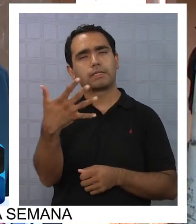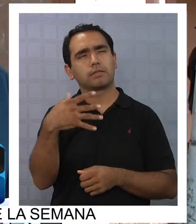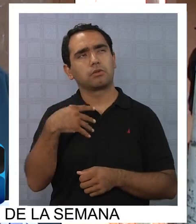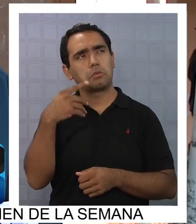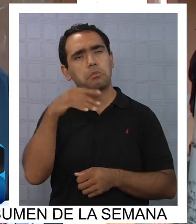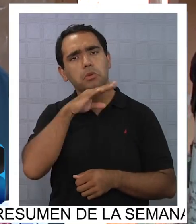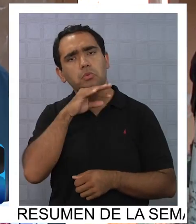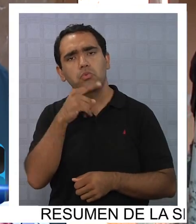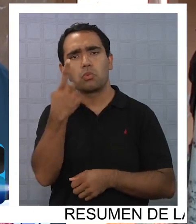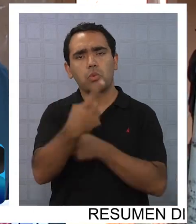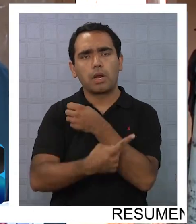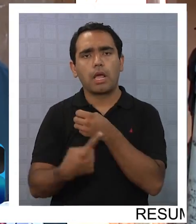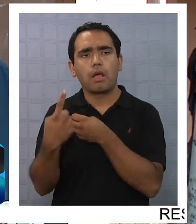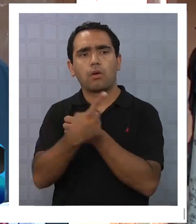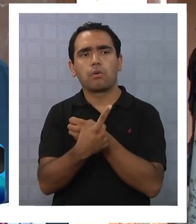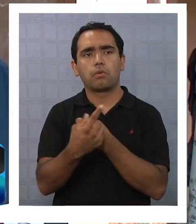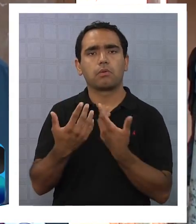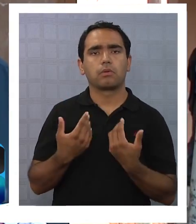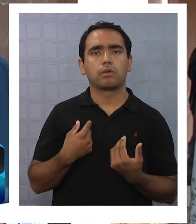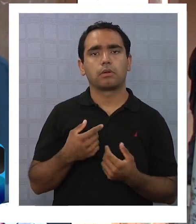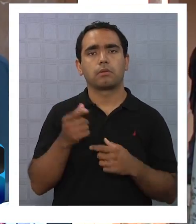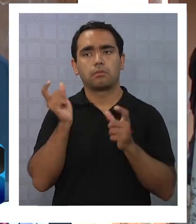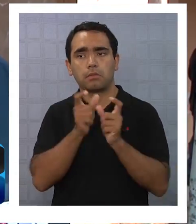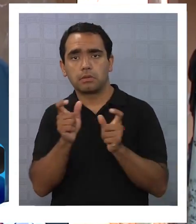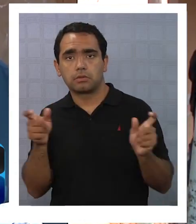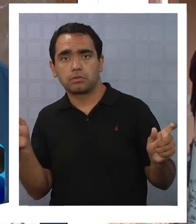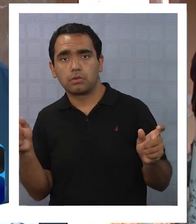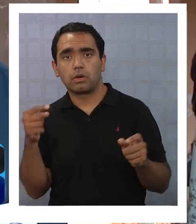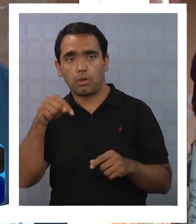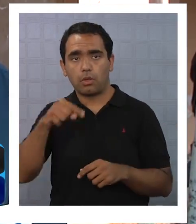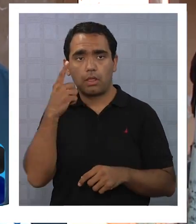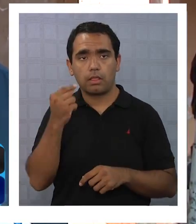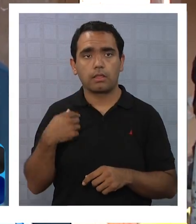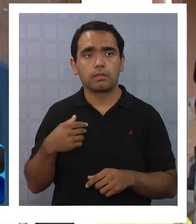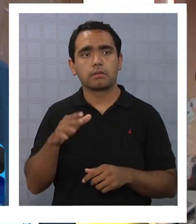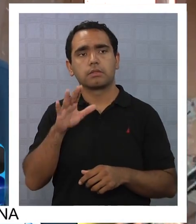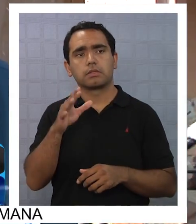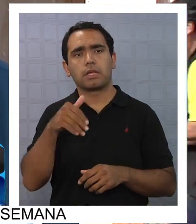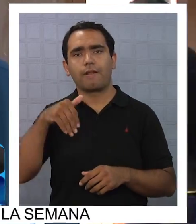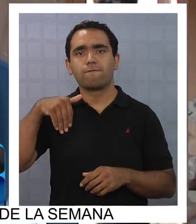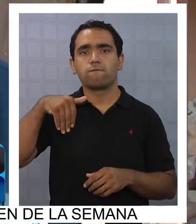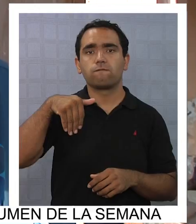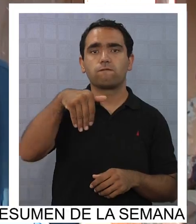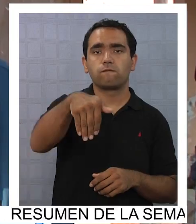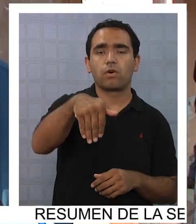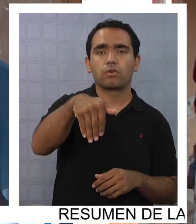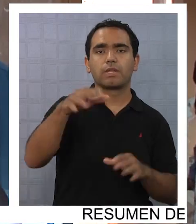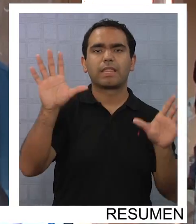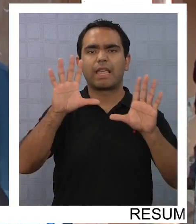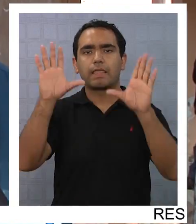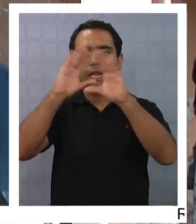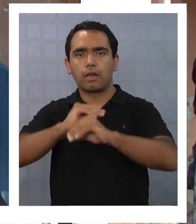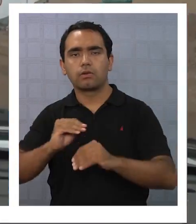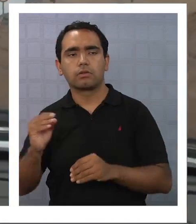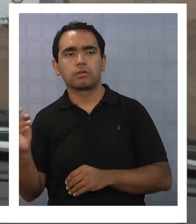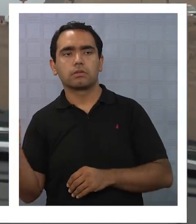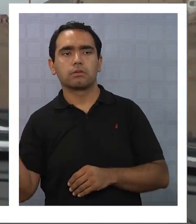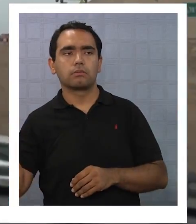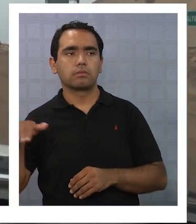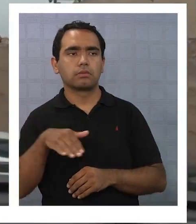hora, pasajeros que traje hoy día, que el bus salía a las 10 de la noche, llegó a las